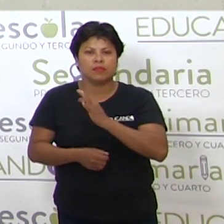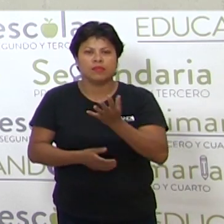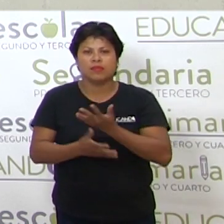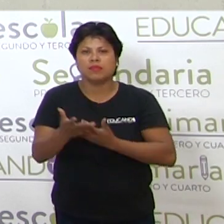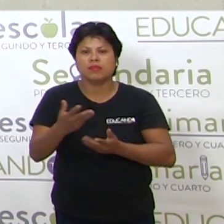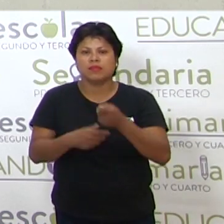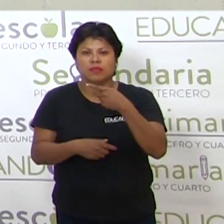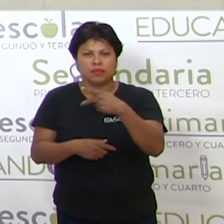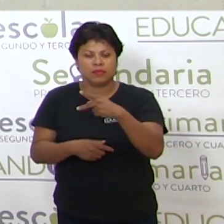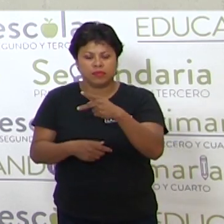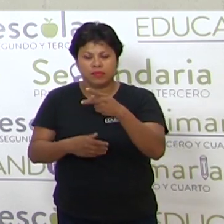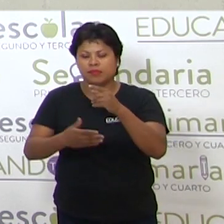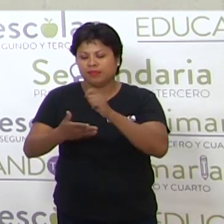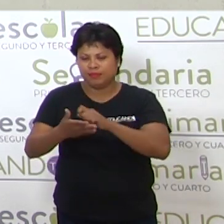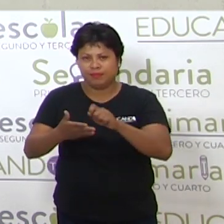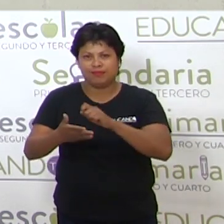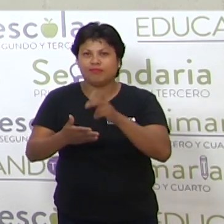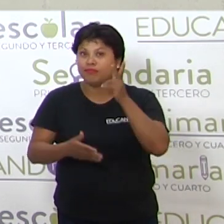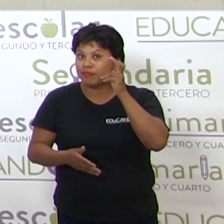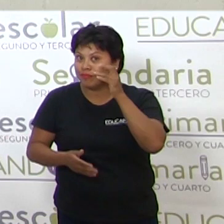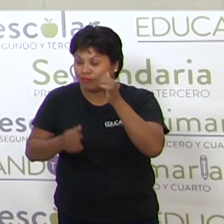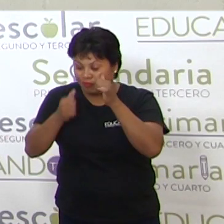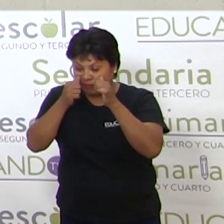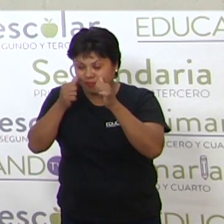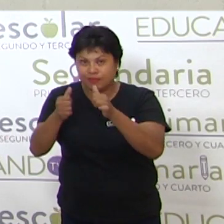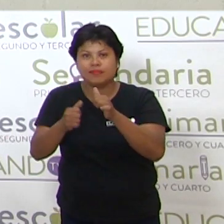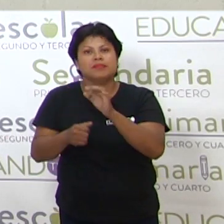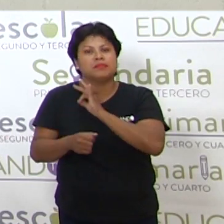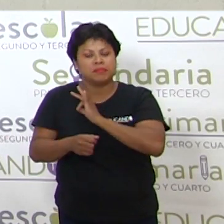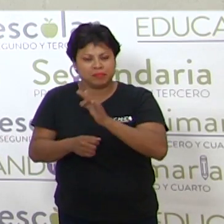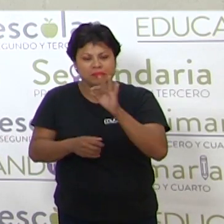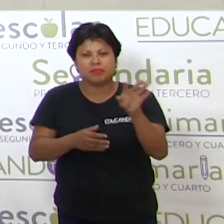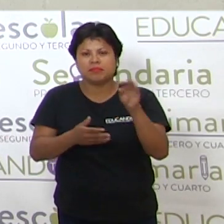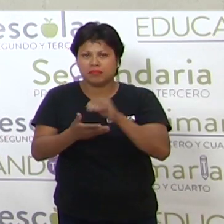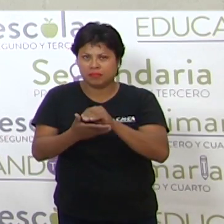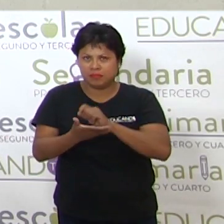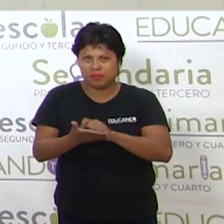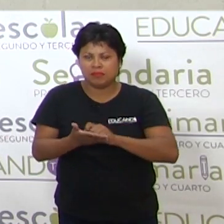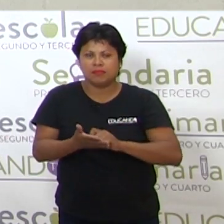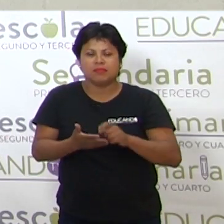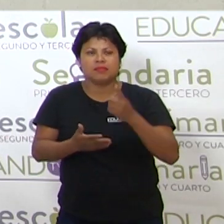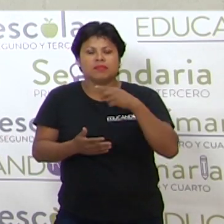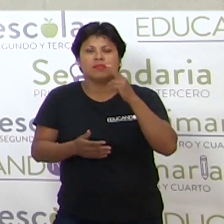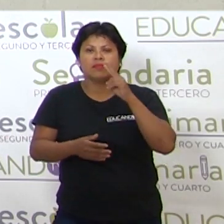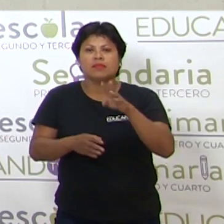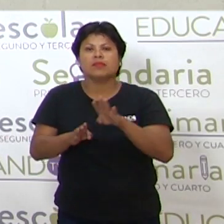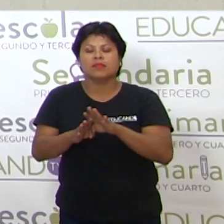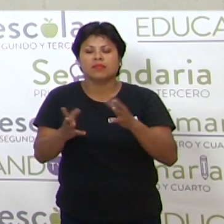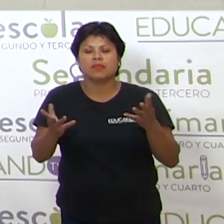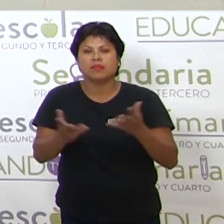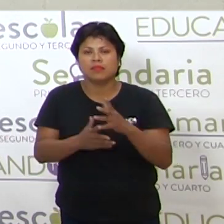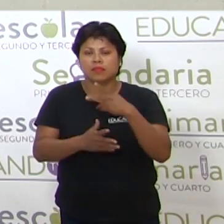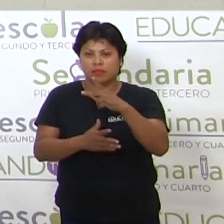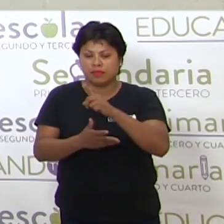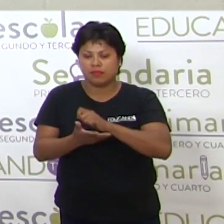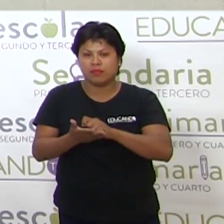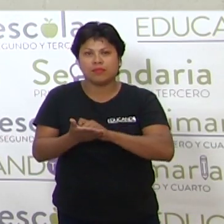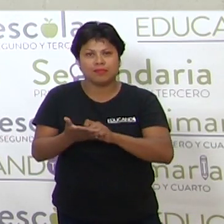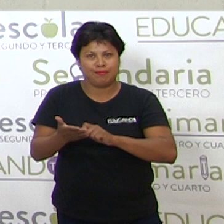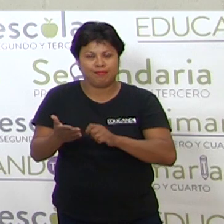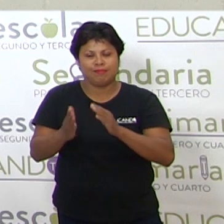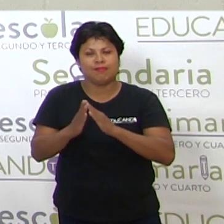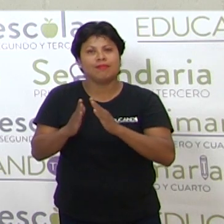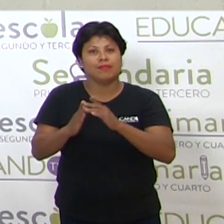diario escúchenlo con mucha atención pueden tomar algún referente de aquí para ver cómo hacer su diario en